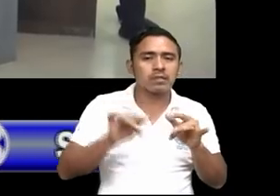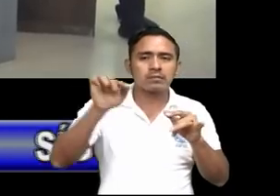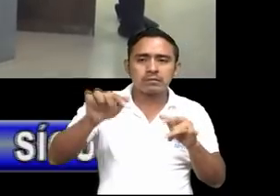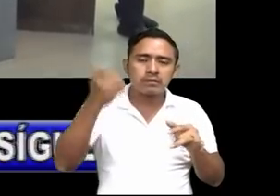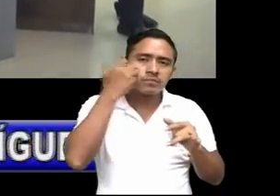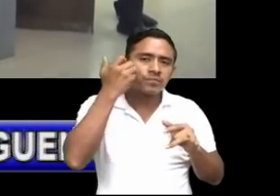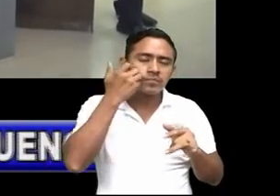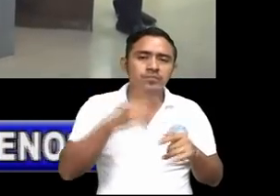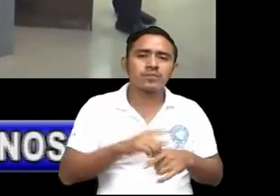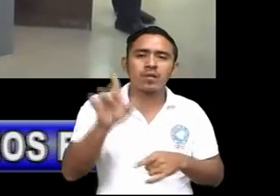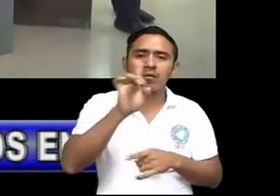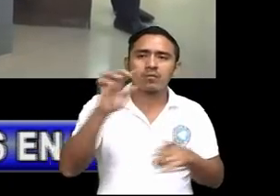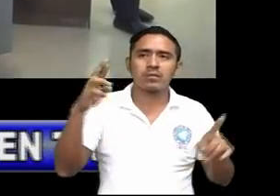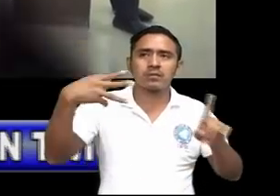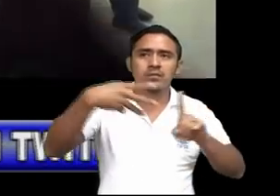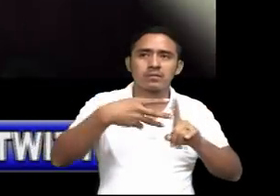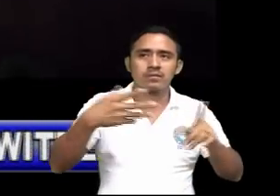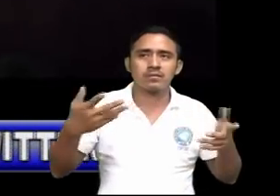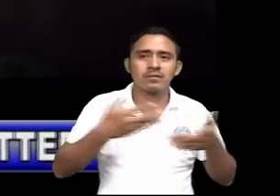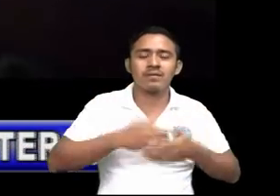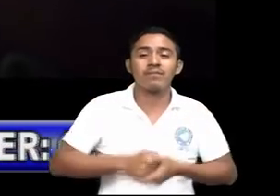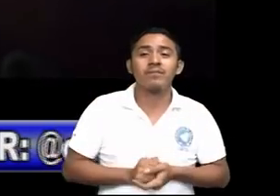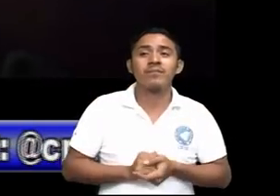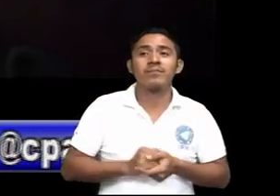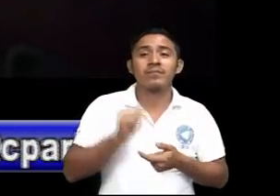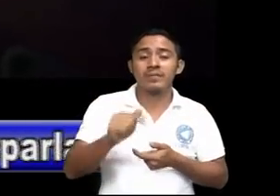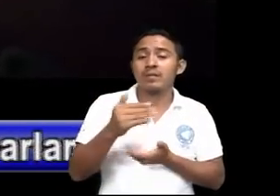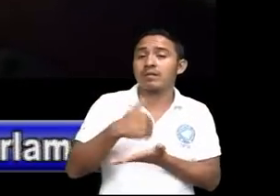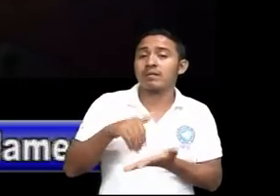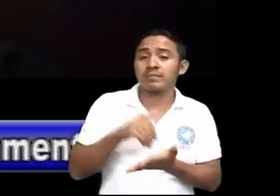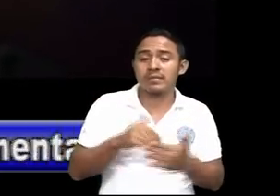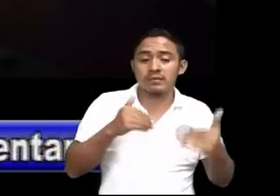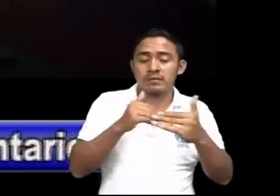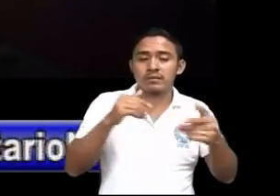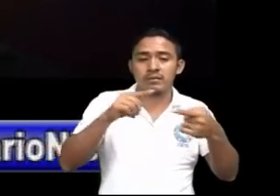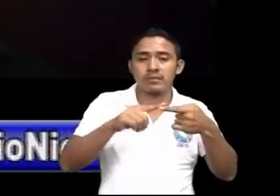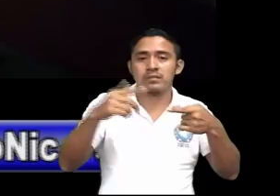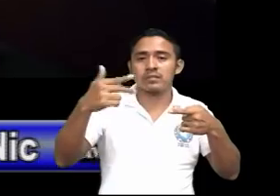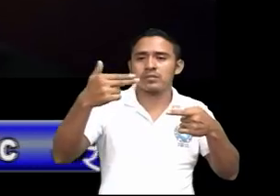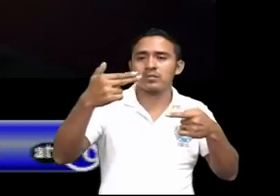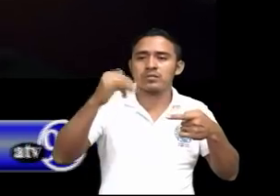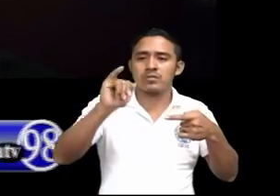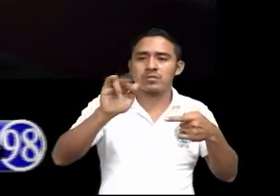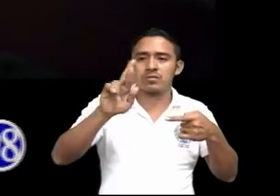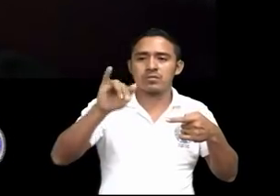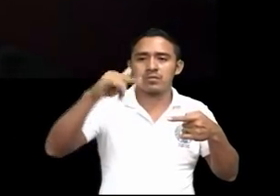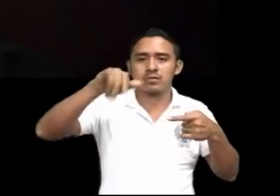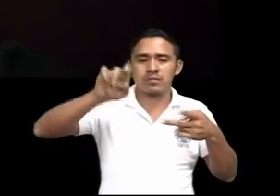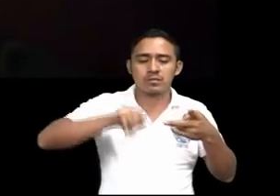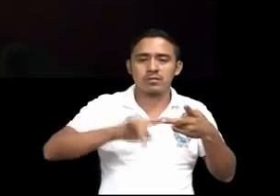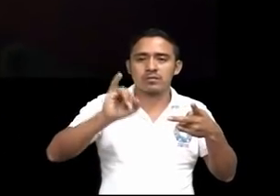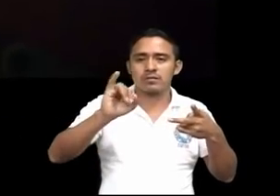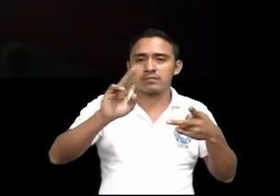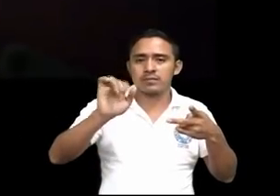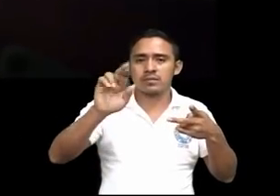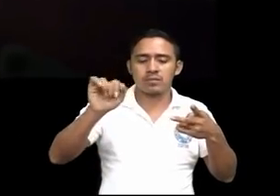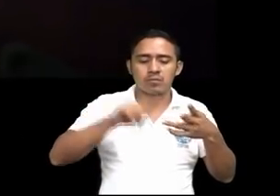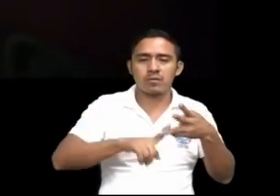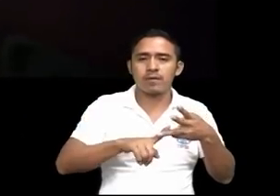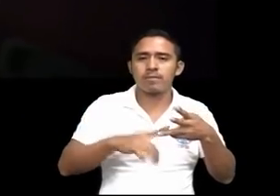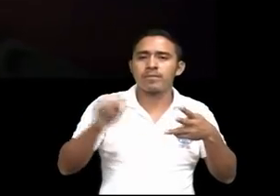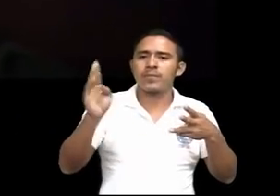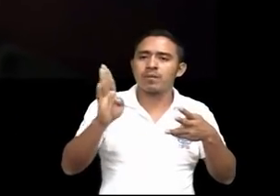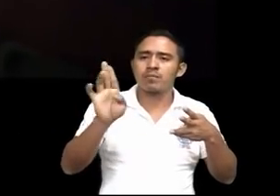enfermedad proceden de la región metropolitana de la capital, las provincias de Chiriquí, Iberaguas y comarca